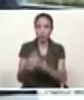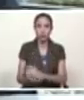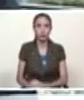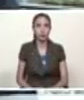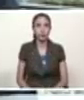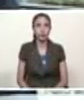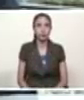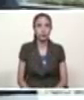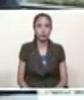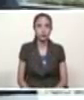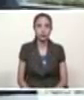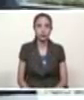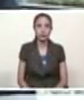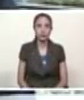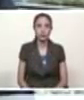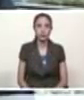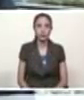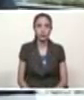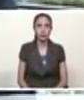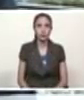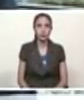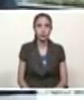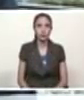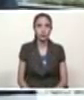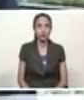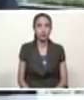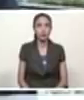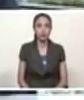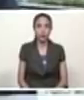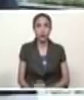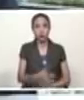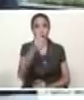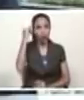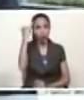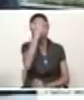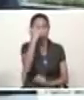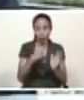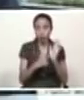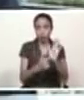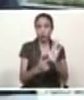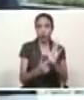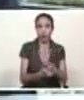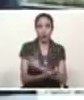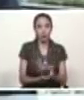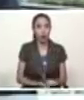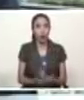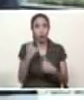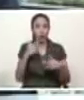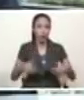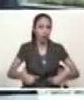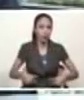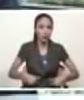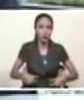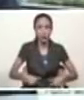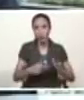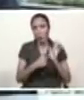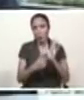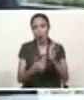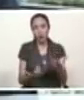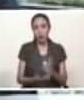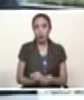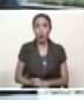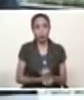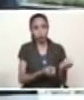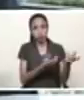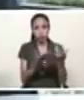gobernador Julio León Heredia desde el Yaracuy le muestre al país lo que es el inmenso esfuerzo que hacemos para dar tierra